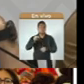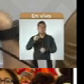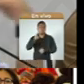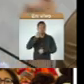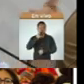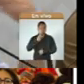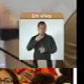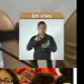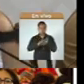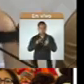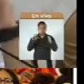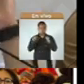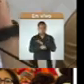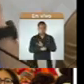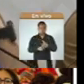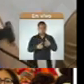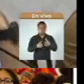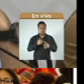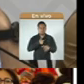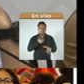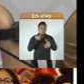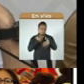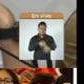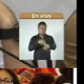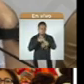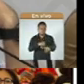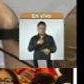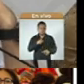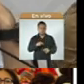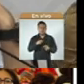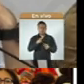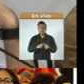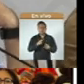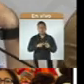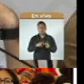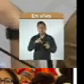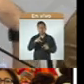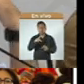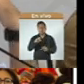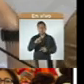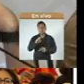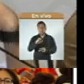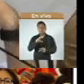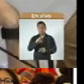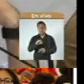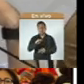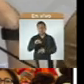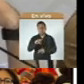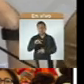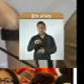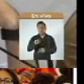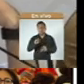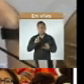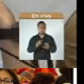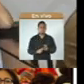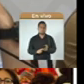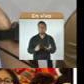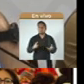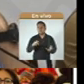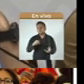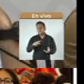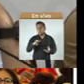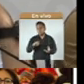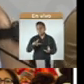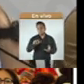aquí marché est yo más Chavo con Pedro Matías con varios con Silvia Chavela cuando